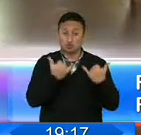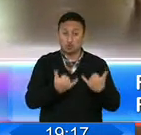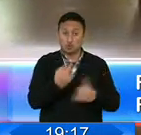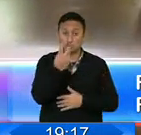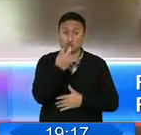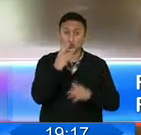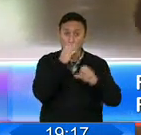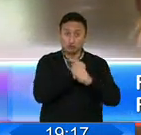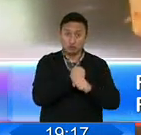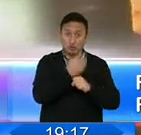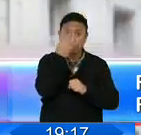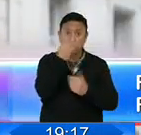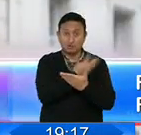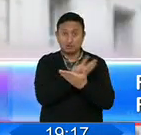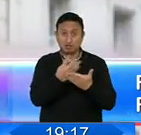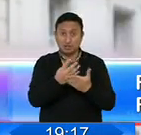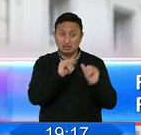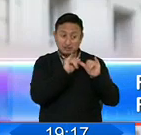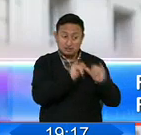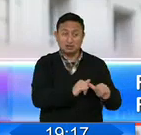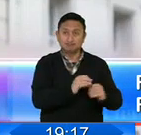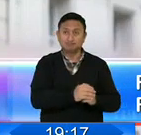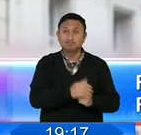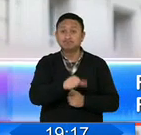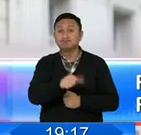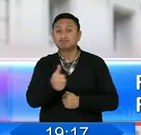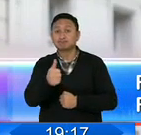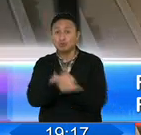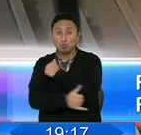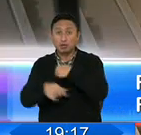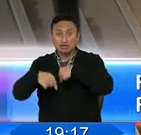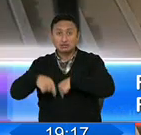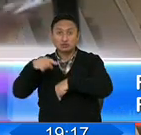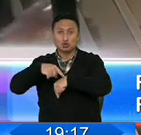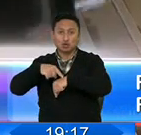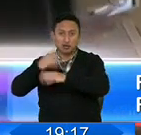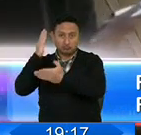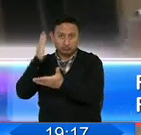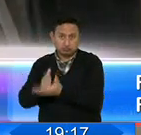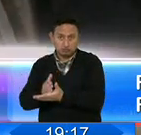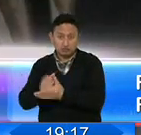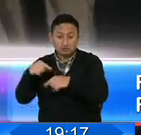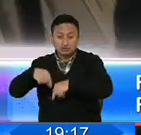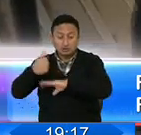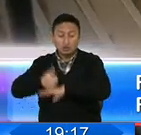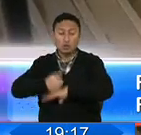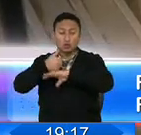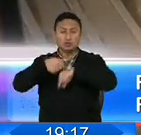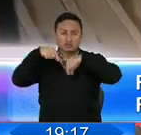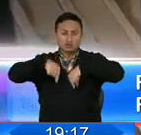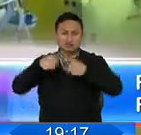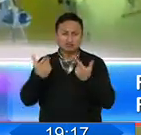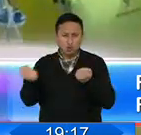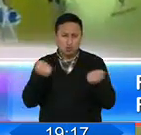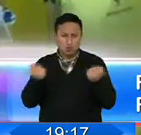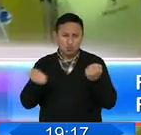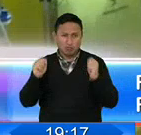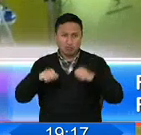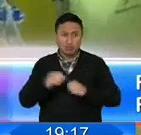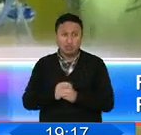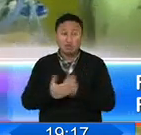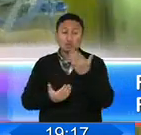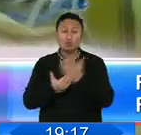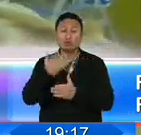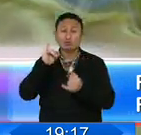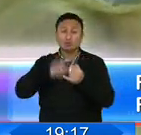durará 4 semanas. En el resto del país se mantiene el toque de queda. Con estas medidas, las autoridades tratan también de evitar que la nueva cepa